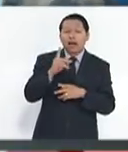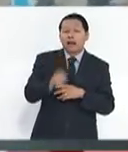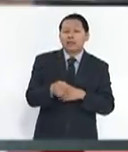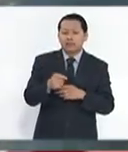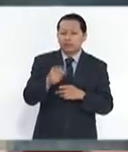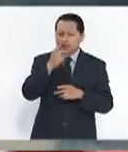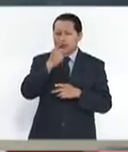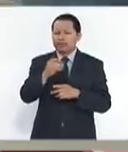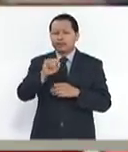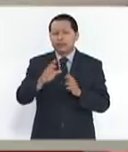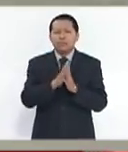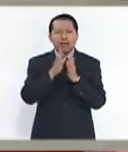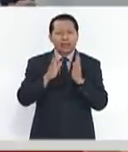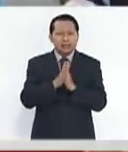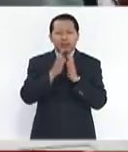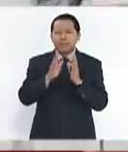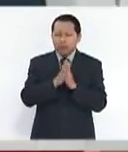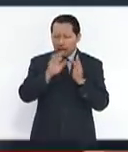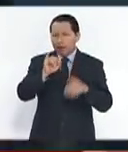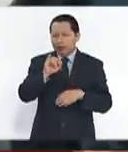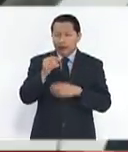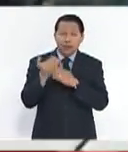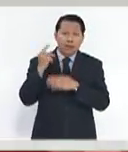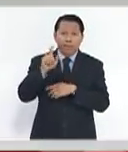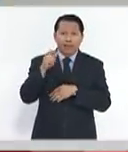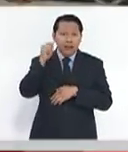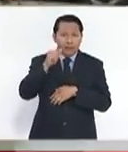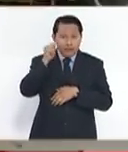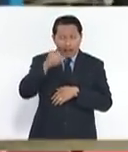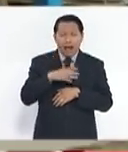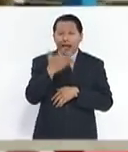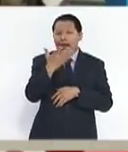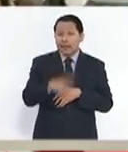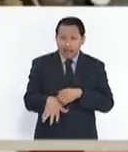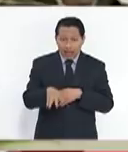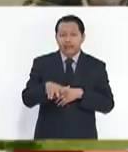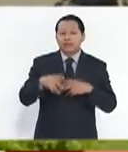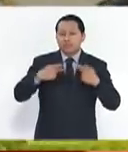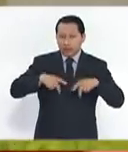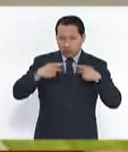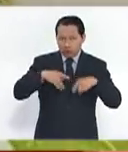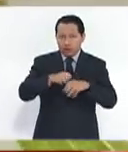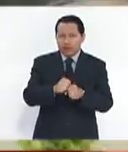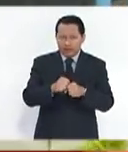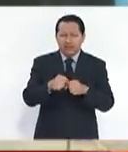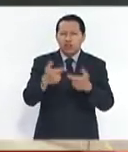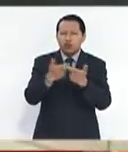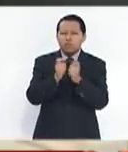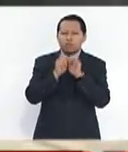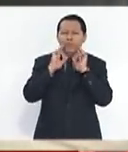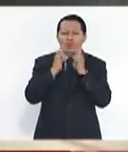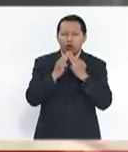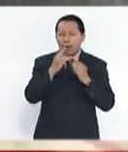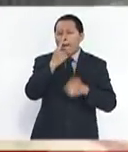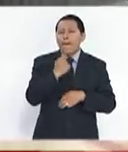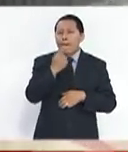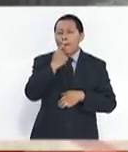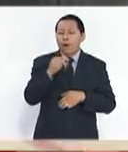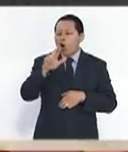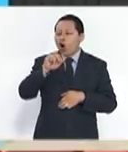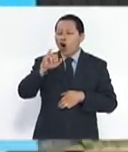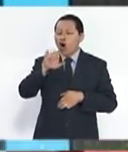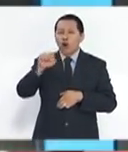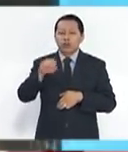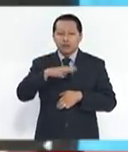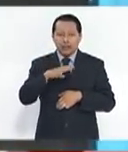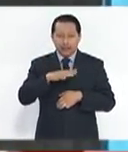su participación en este crimen. El pasado 20 de abril fueron detenidos 10 sicarios del cártel de los Rojos, quienes confesaron que ejecutaron